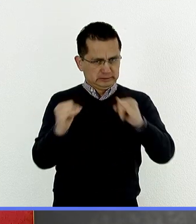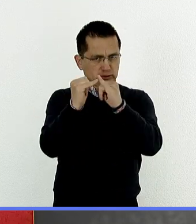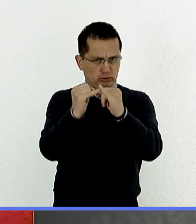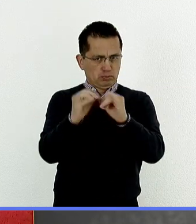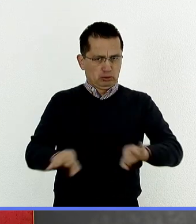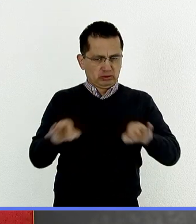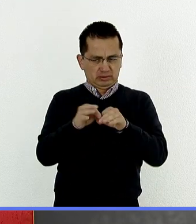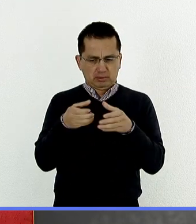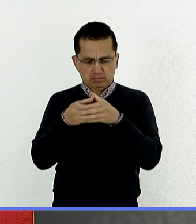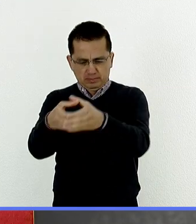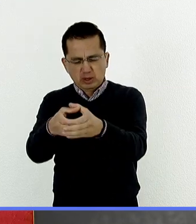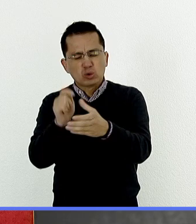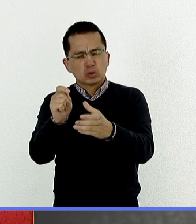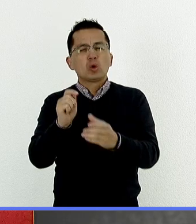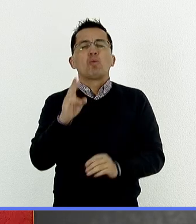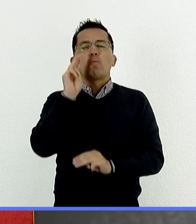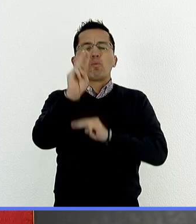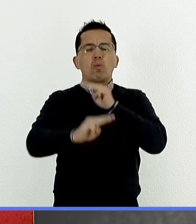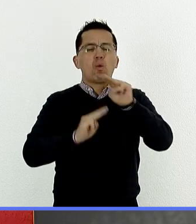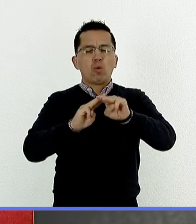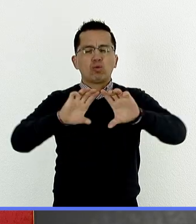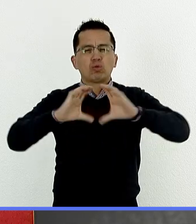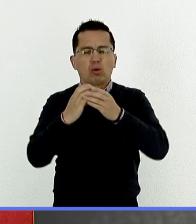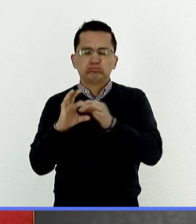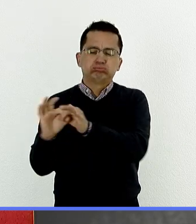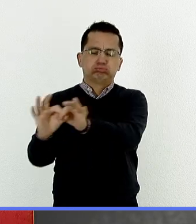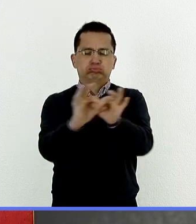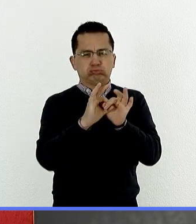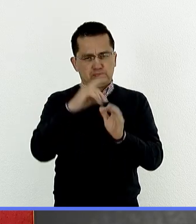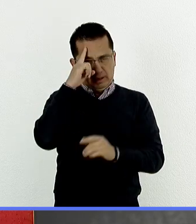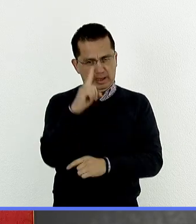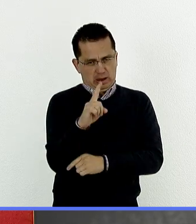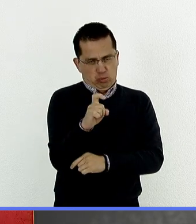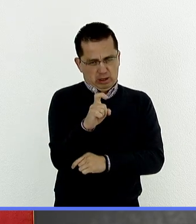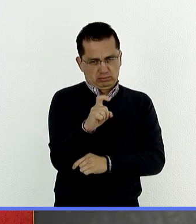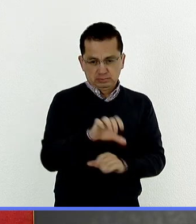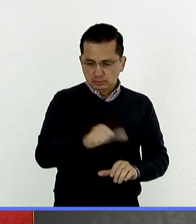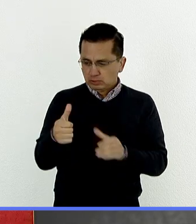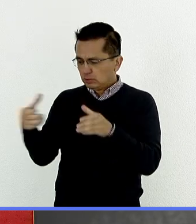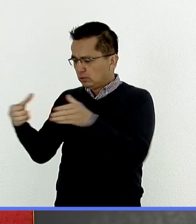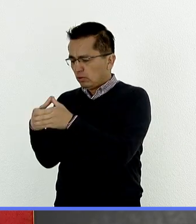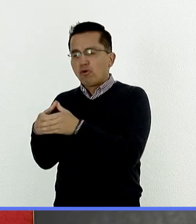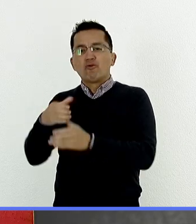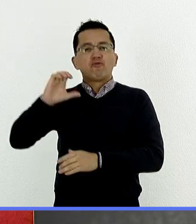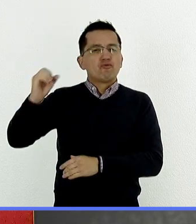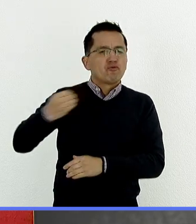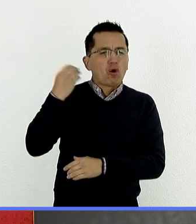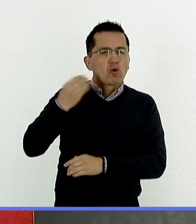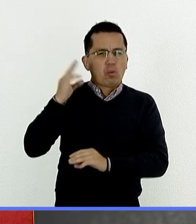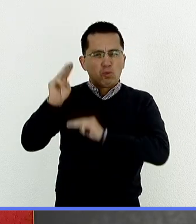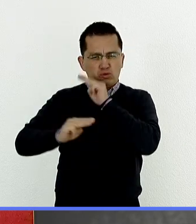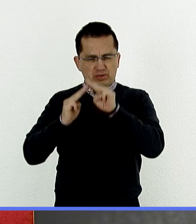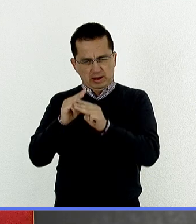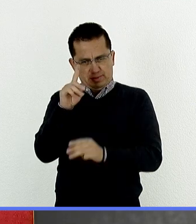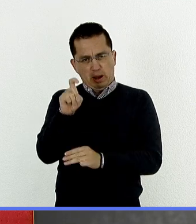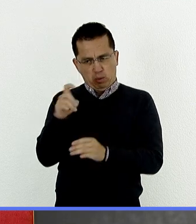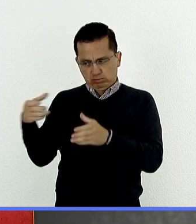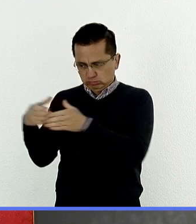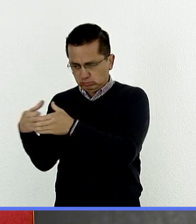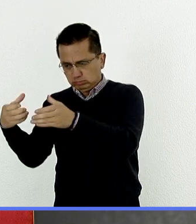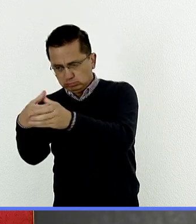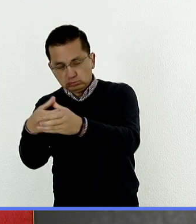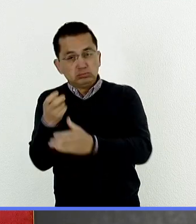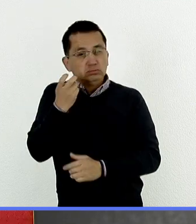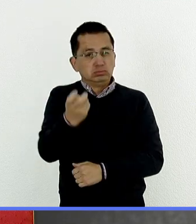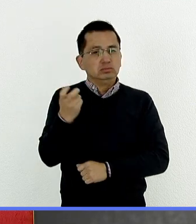global water partnership y el otro foro mundial del agua como respuesta a una crisis del agua a nivel